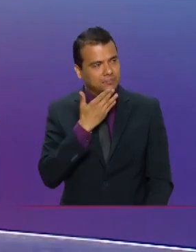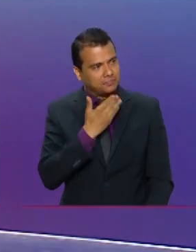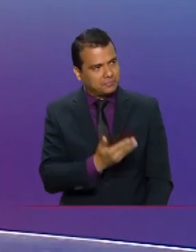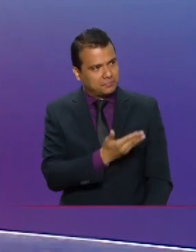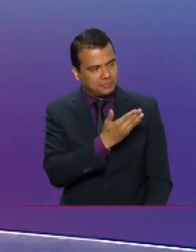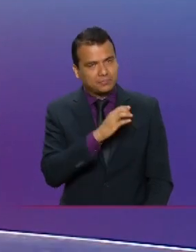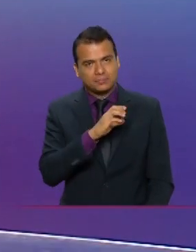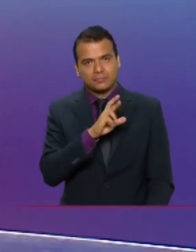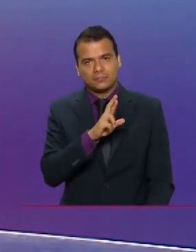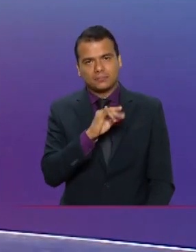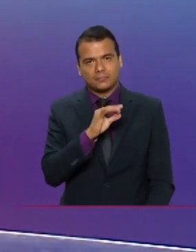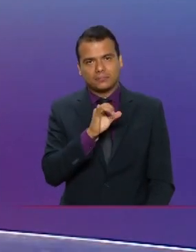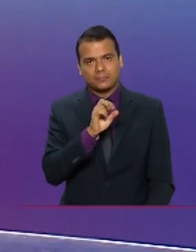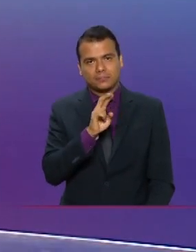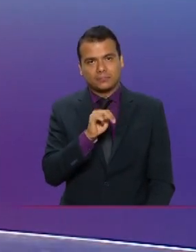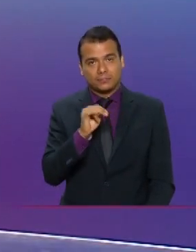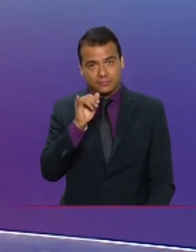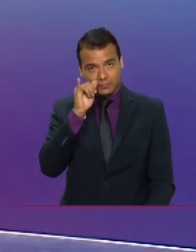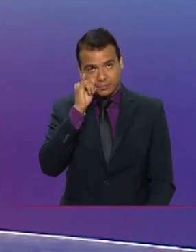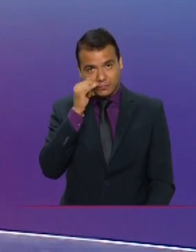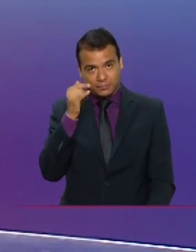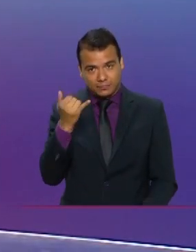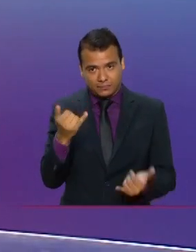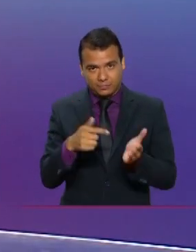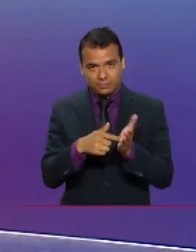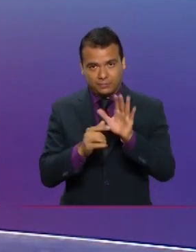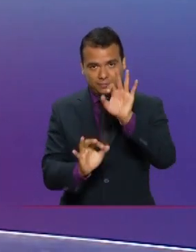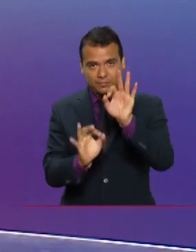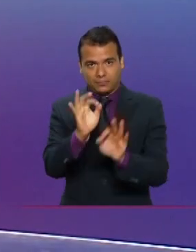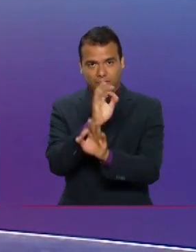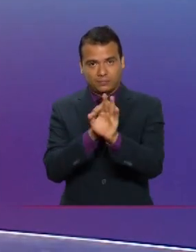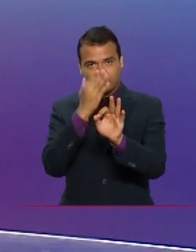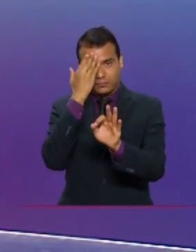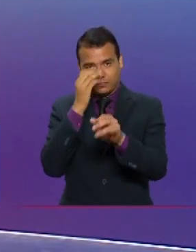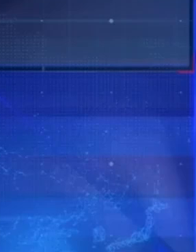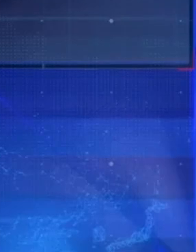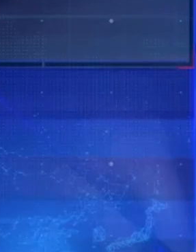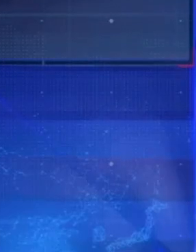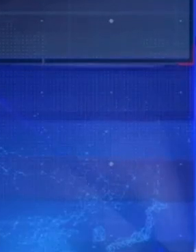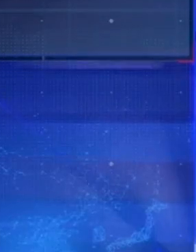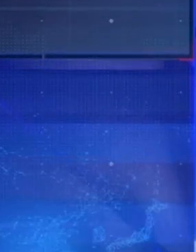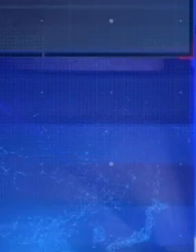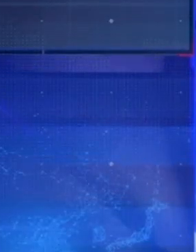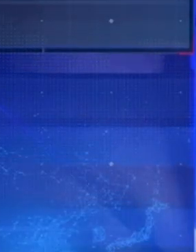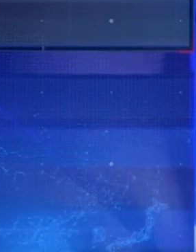gracias, ingeniero. Estamos en Telepacífico Noticias, la región, todos los días.